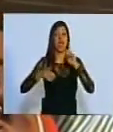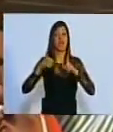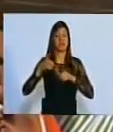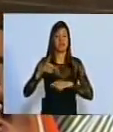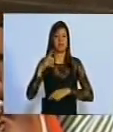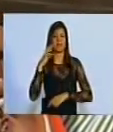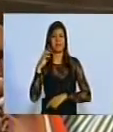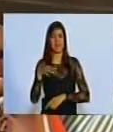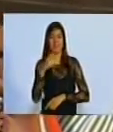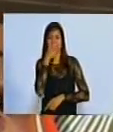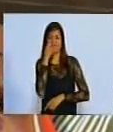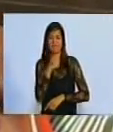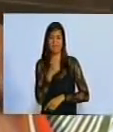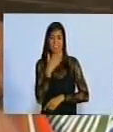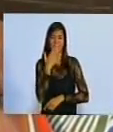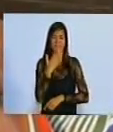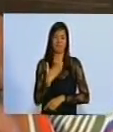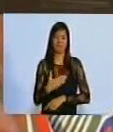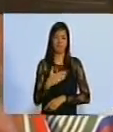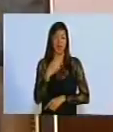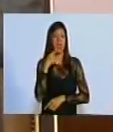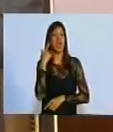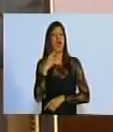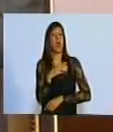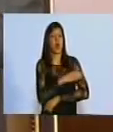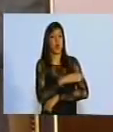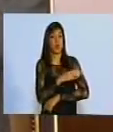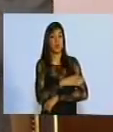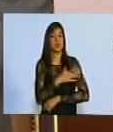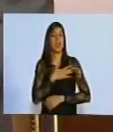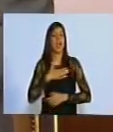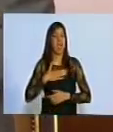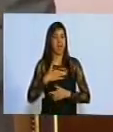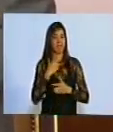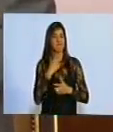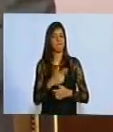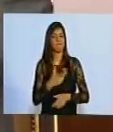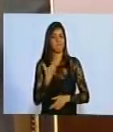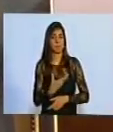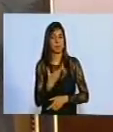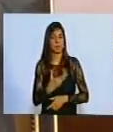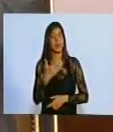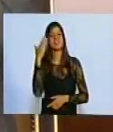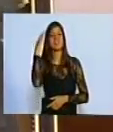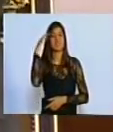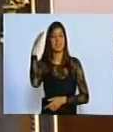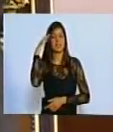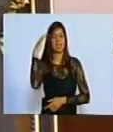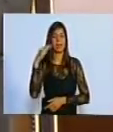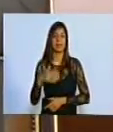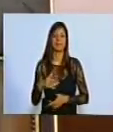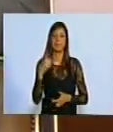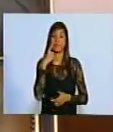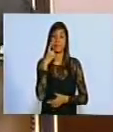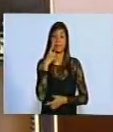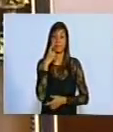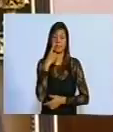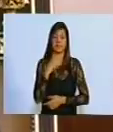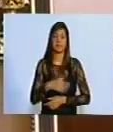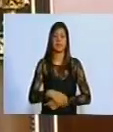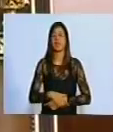valoran. Y los enemigos de ayer y los enemigos de hoy le dan importancia. Fíjense que cuando